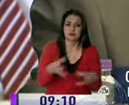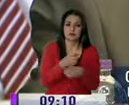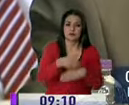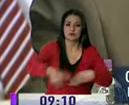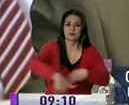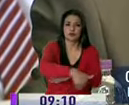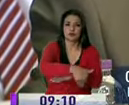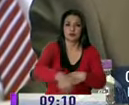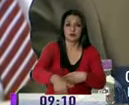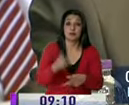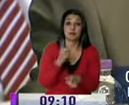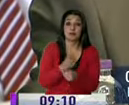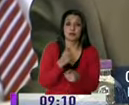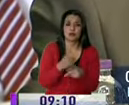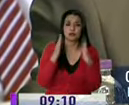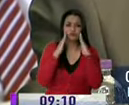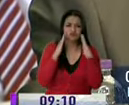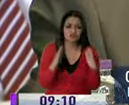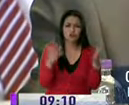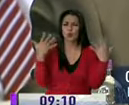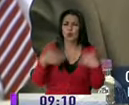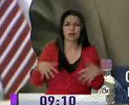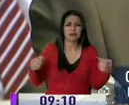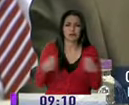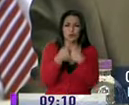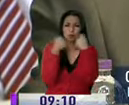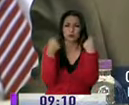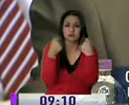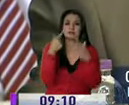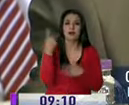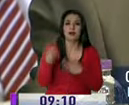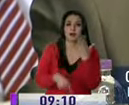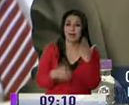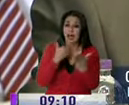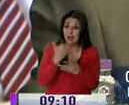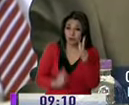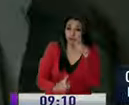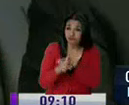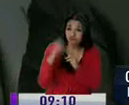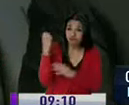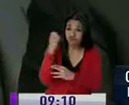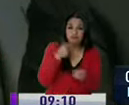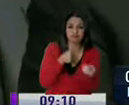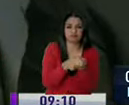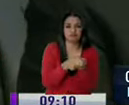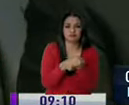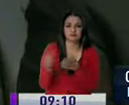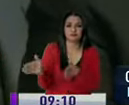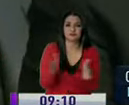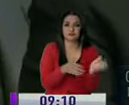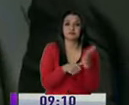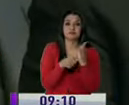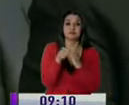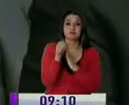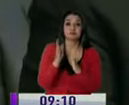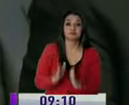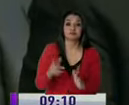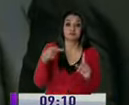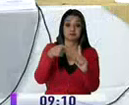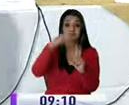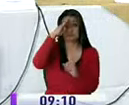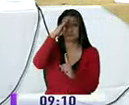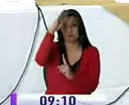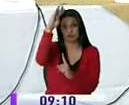mantenemos atentos en cualquier circunstancia para dar el apoyo que se requiera. En tanto, el ministro del Interior, Mauro